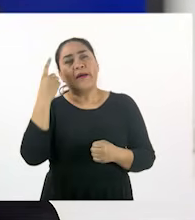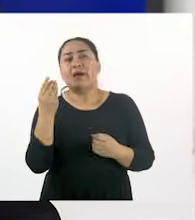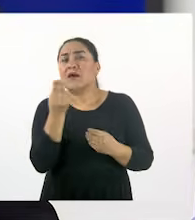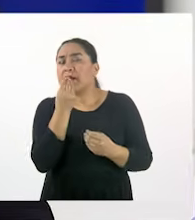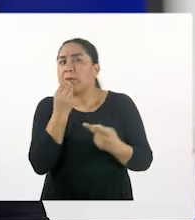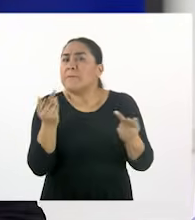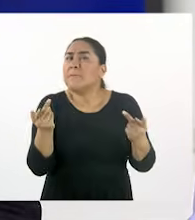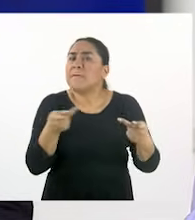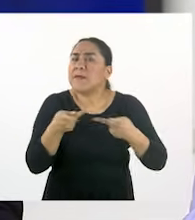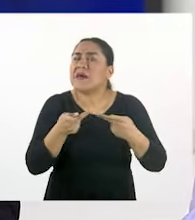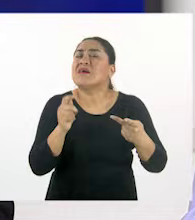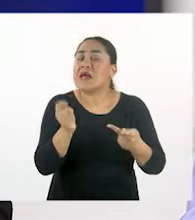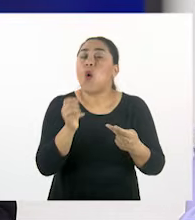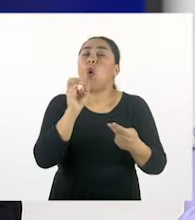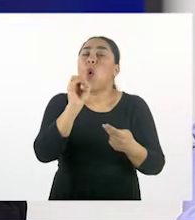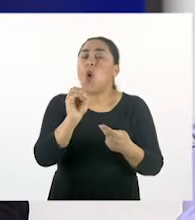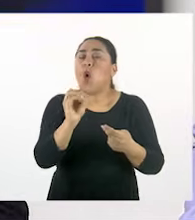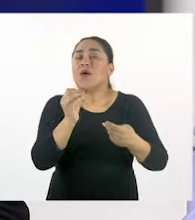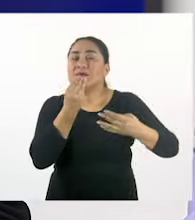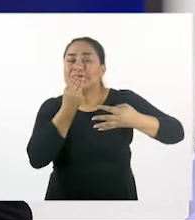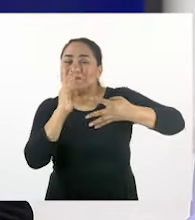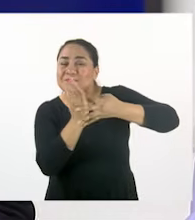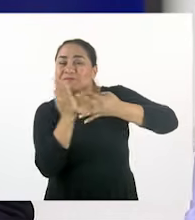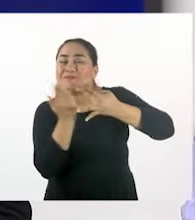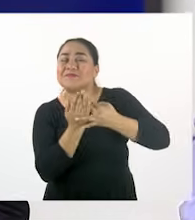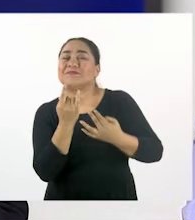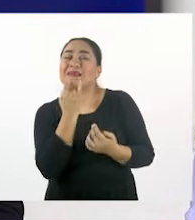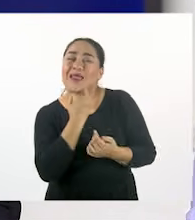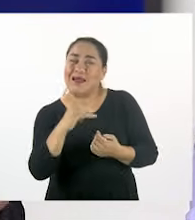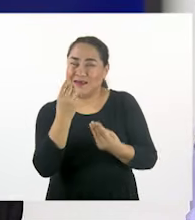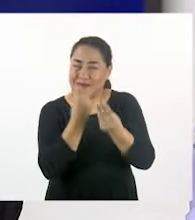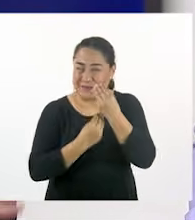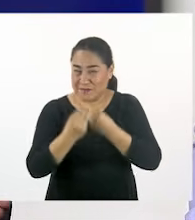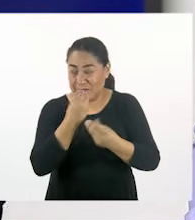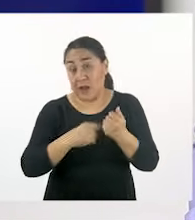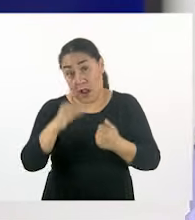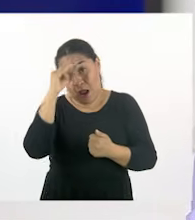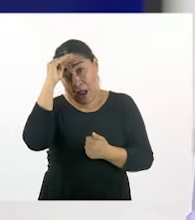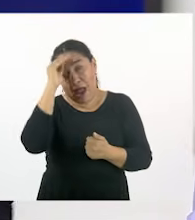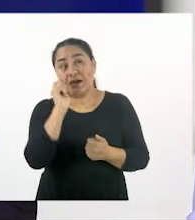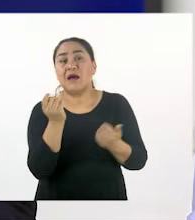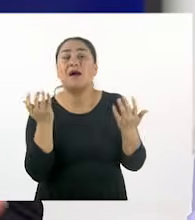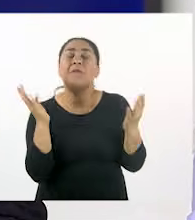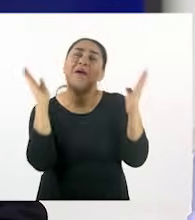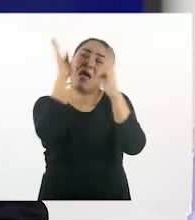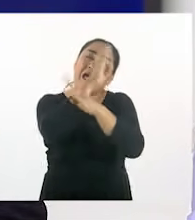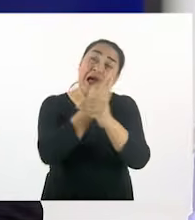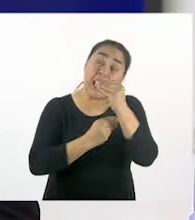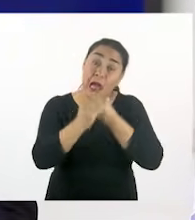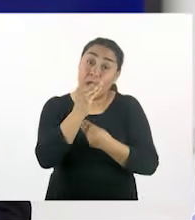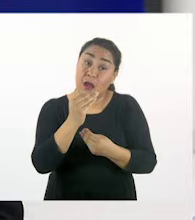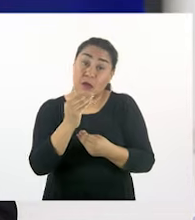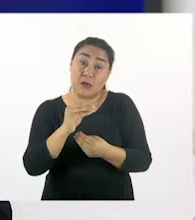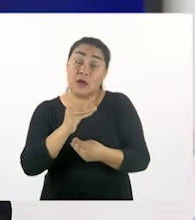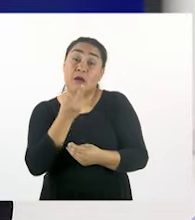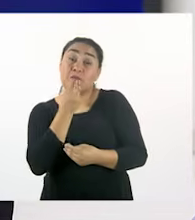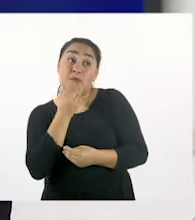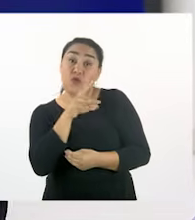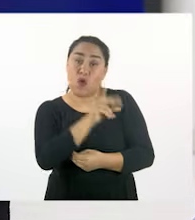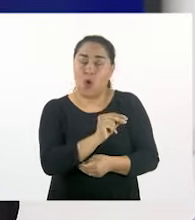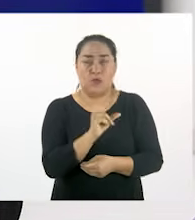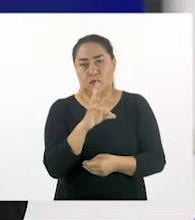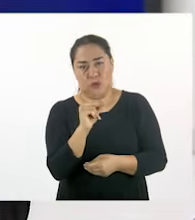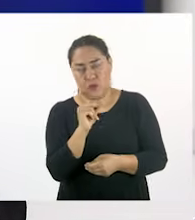nuestras colaciones. No significa que una colación va a sustituir a la comida. Tenemos que tener